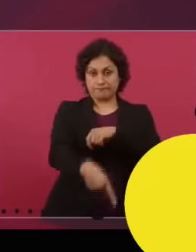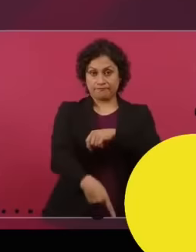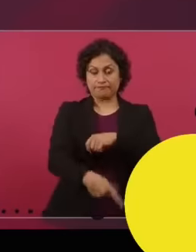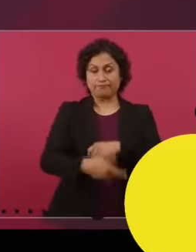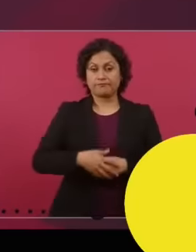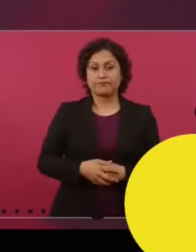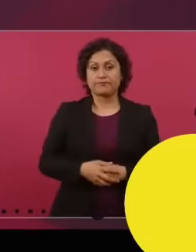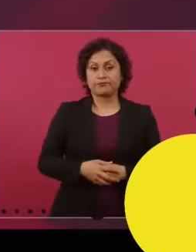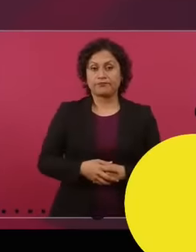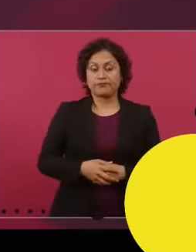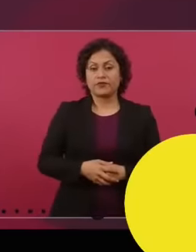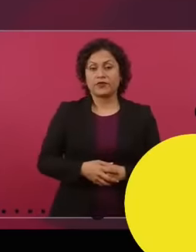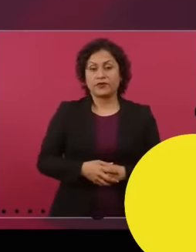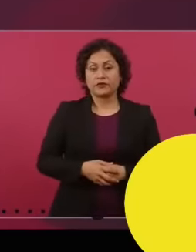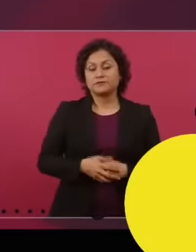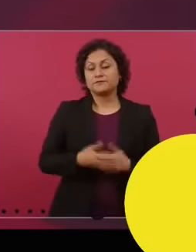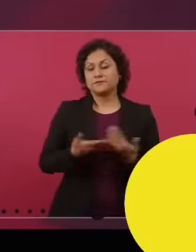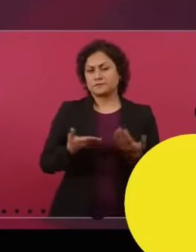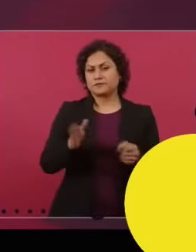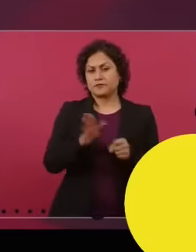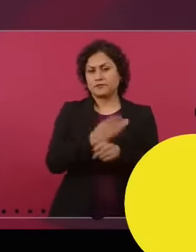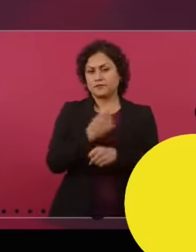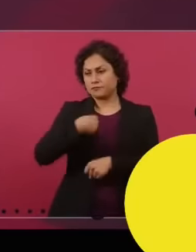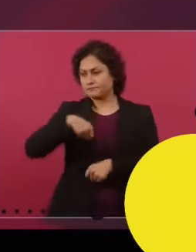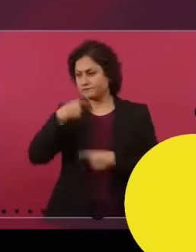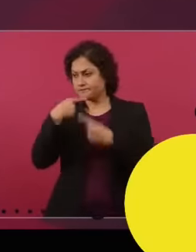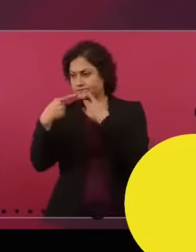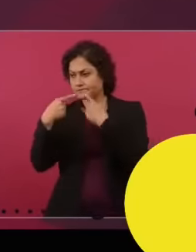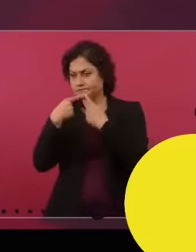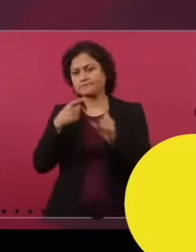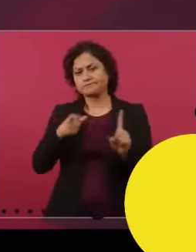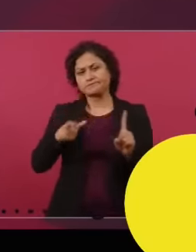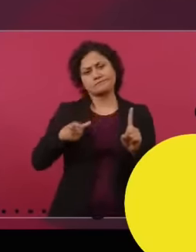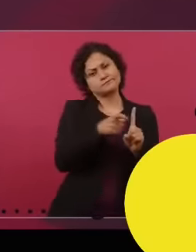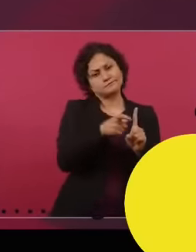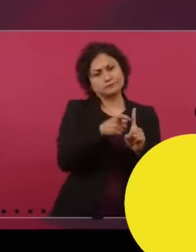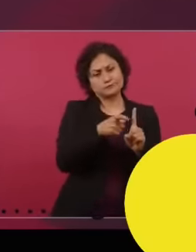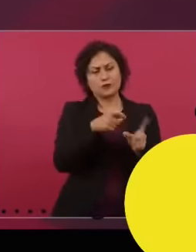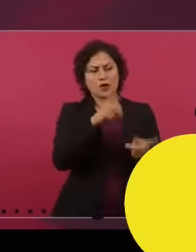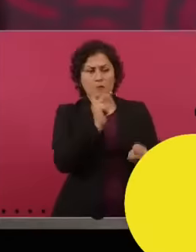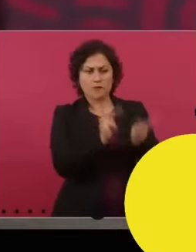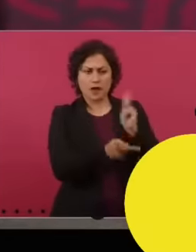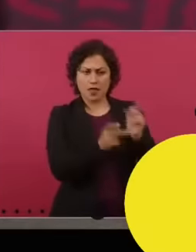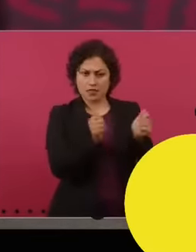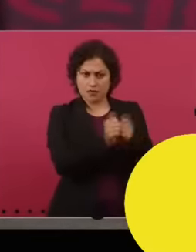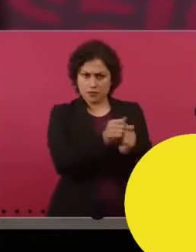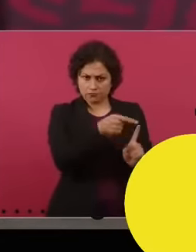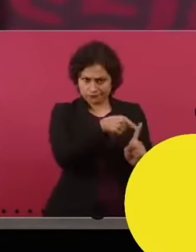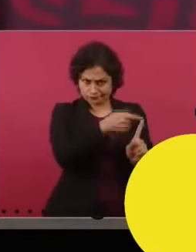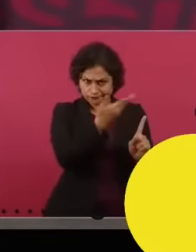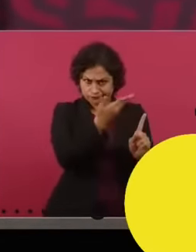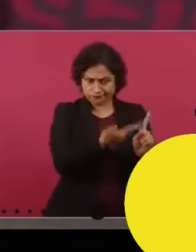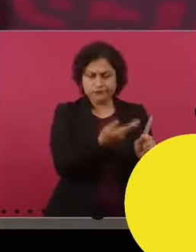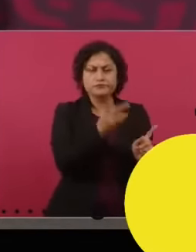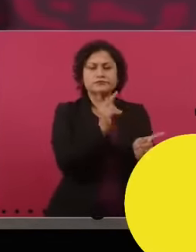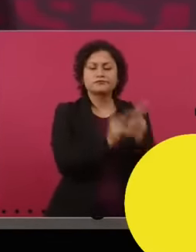Y se decidió protegerla, se habló con ella,